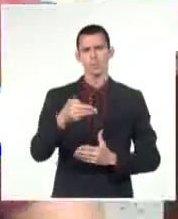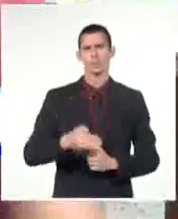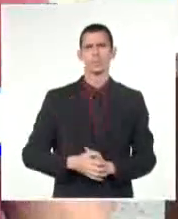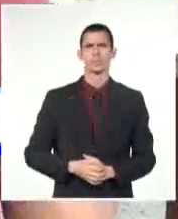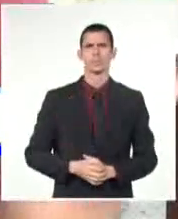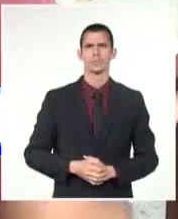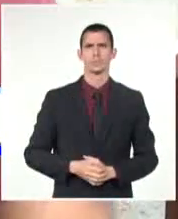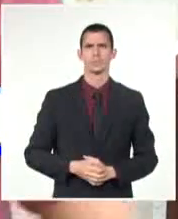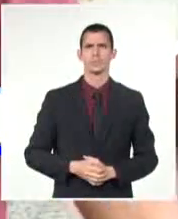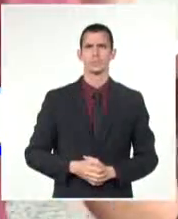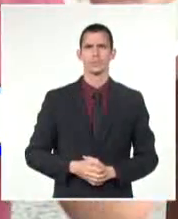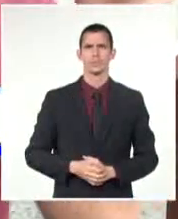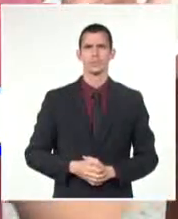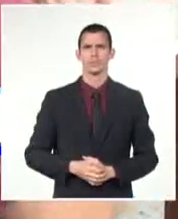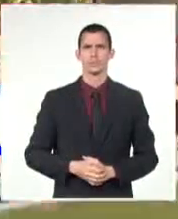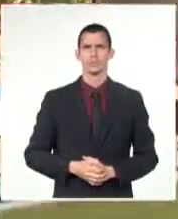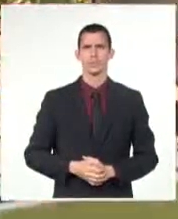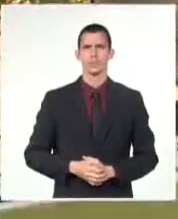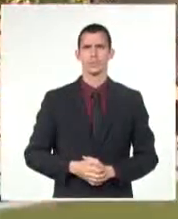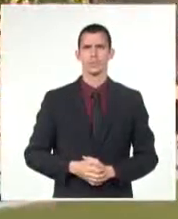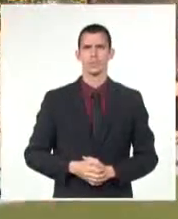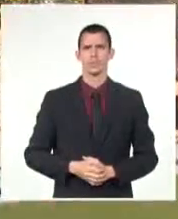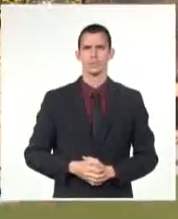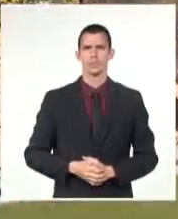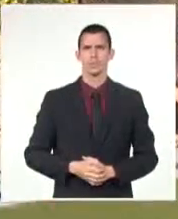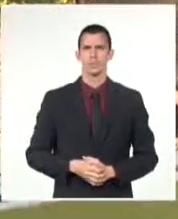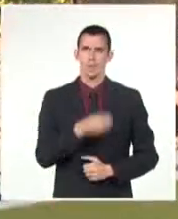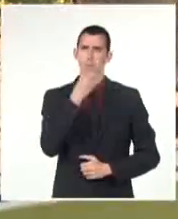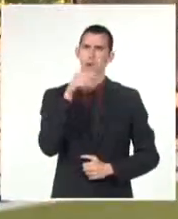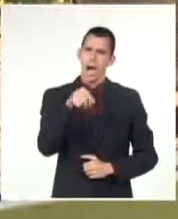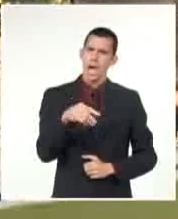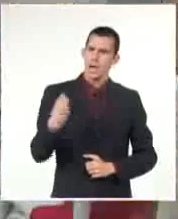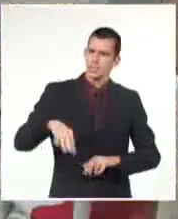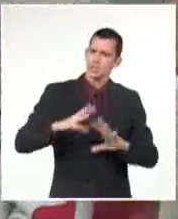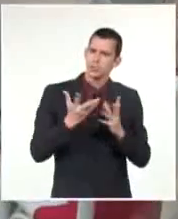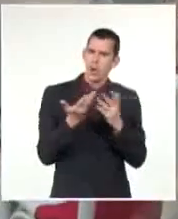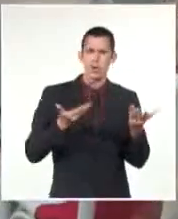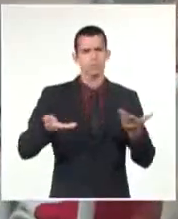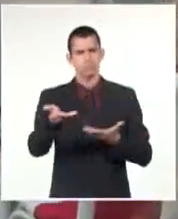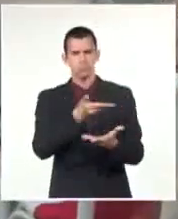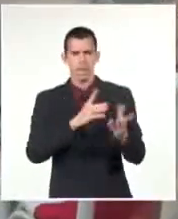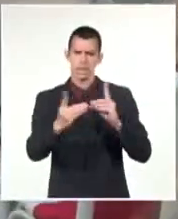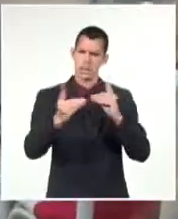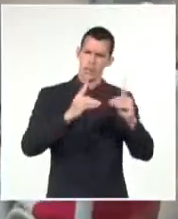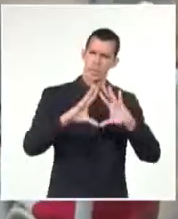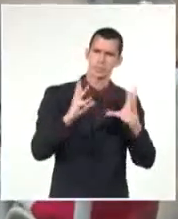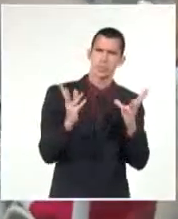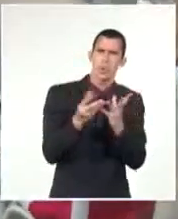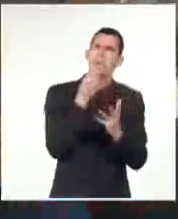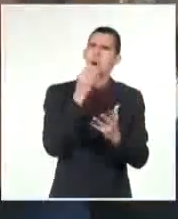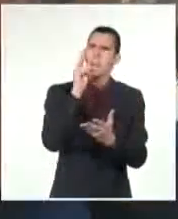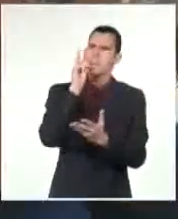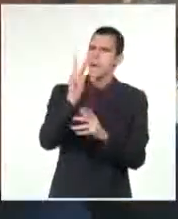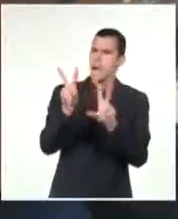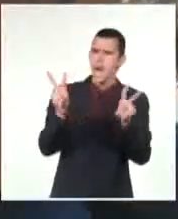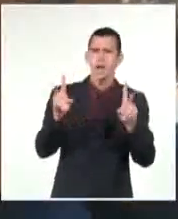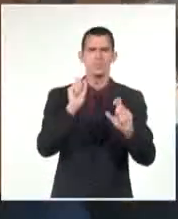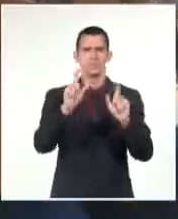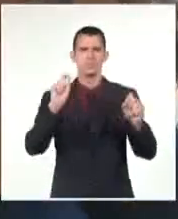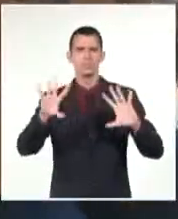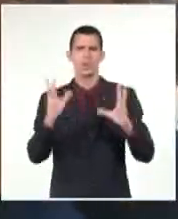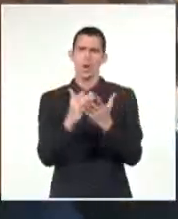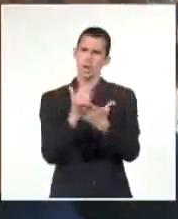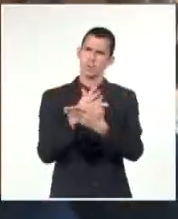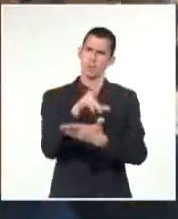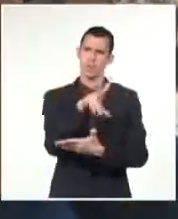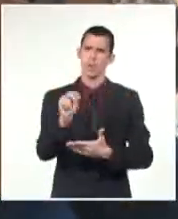adquisición de novedades literarias. Este encuentro de amplia participación popular concluyó en el Casino Campestre con la